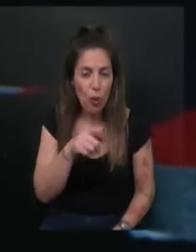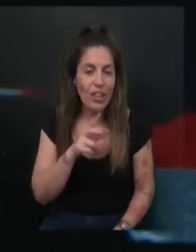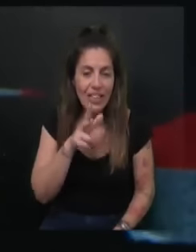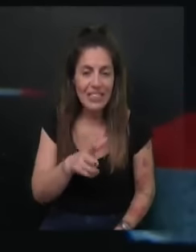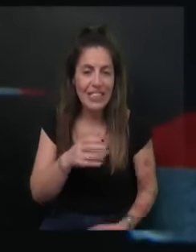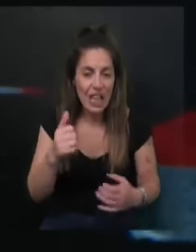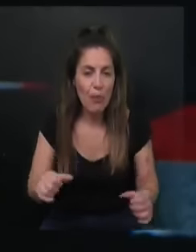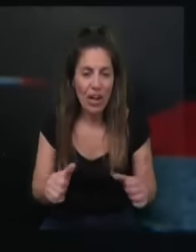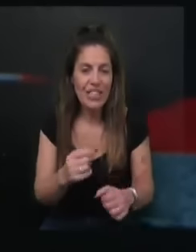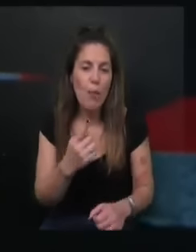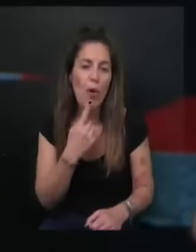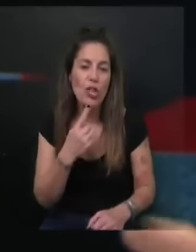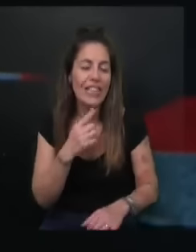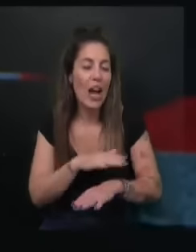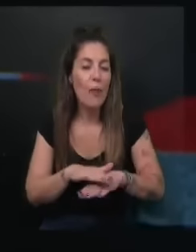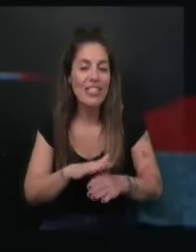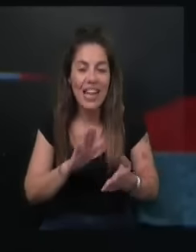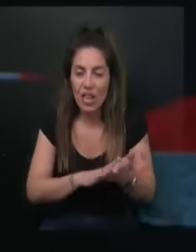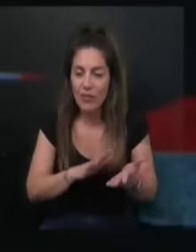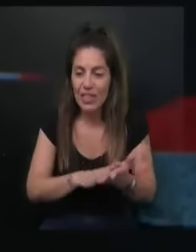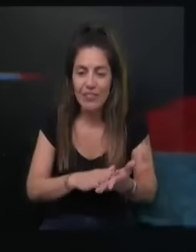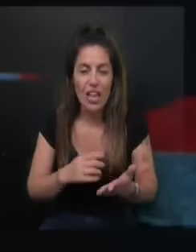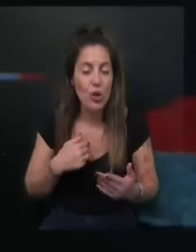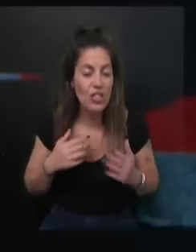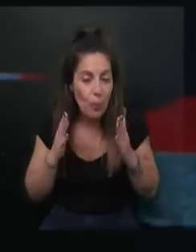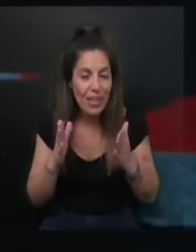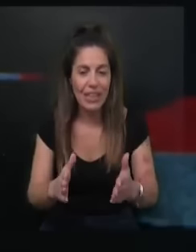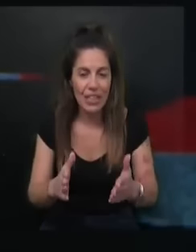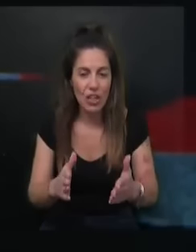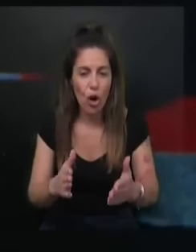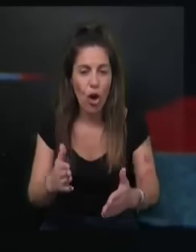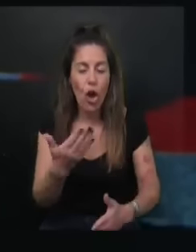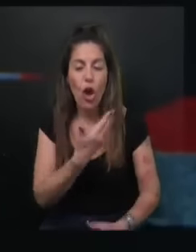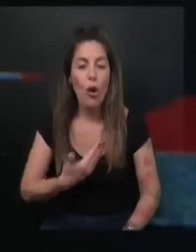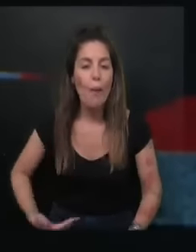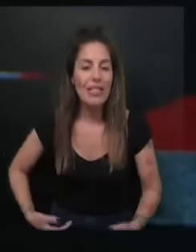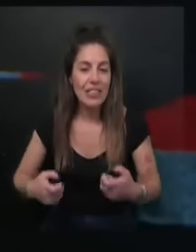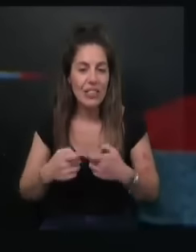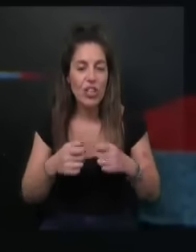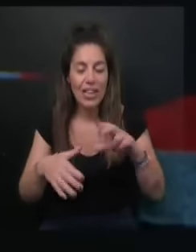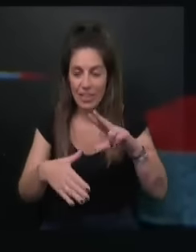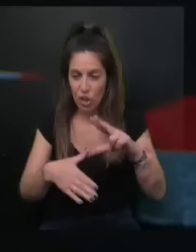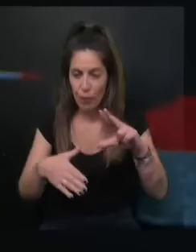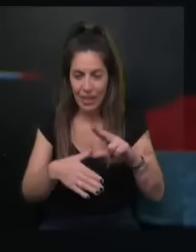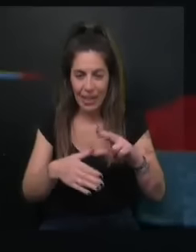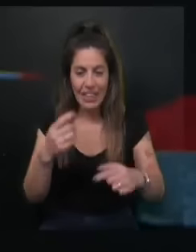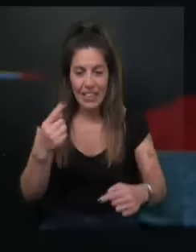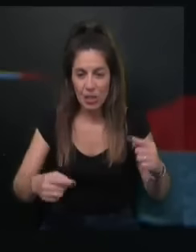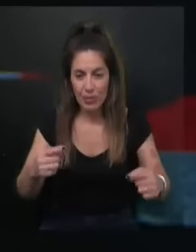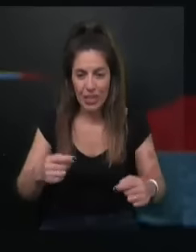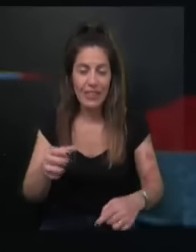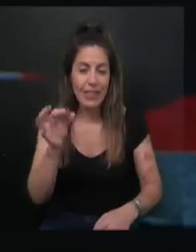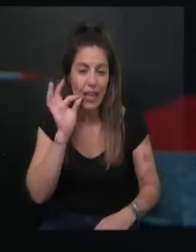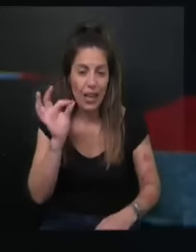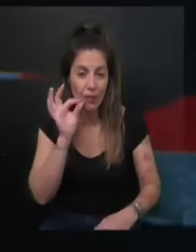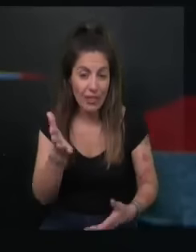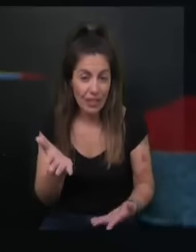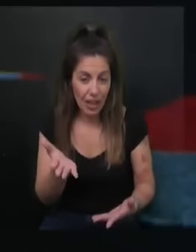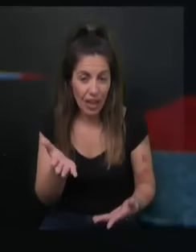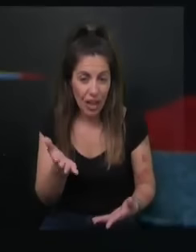hacer políticas basadas en la evidencia Y a eso me dedico o sea como presidente de la sociedad latinoamericana interdisciplinaria caninala